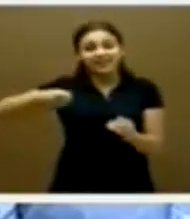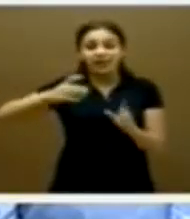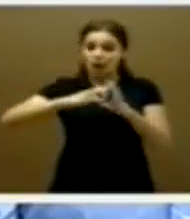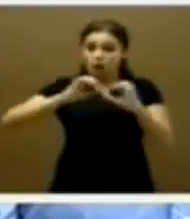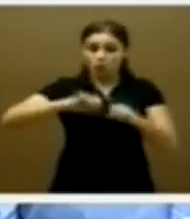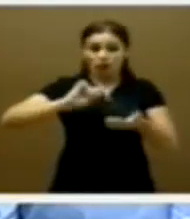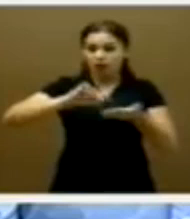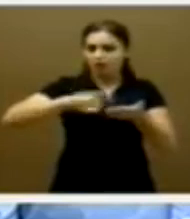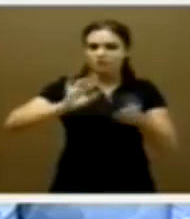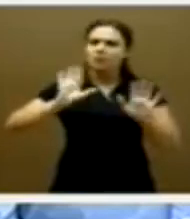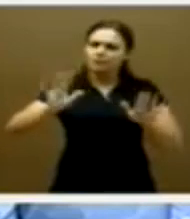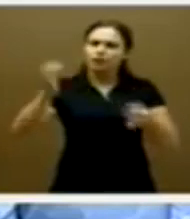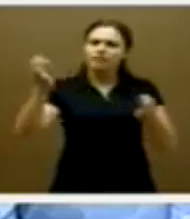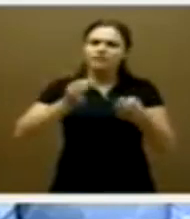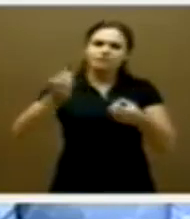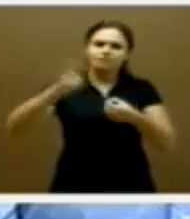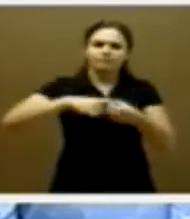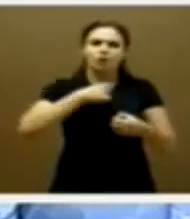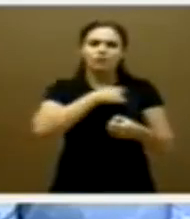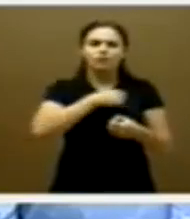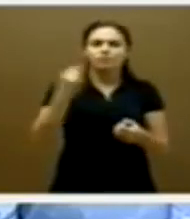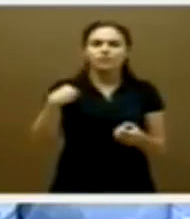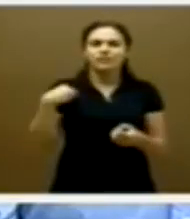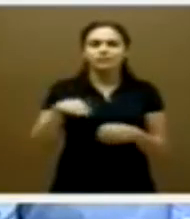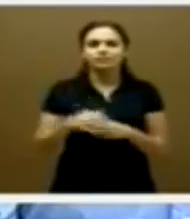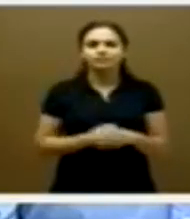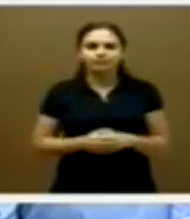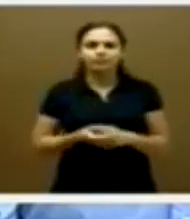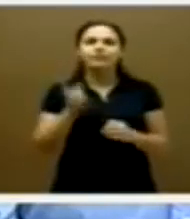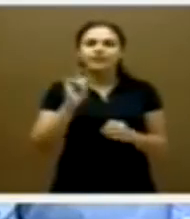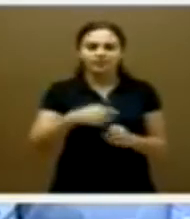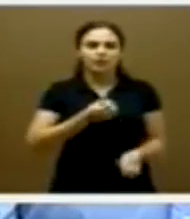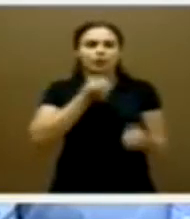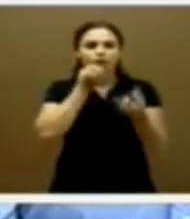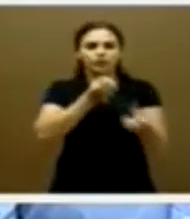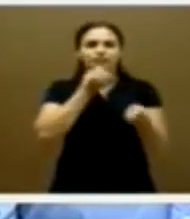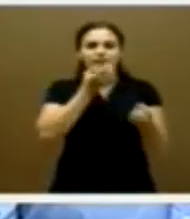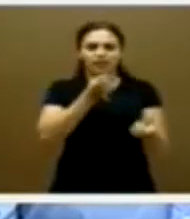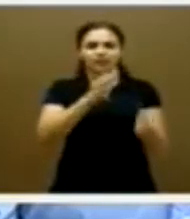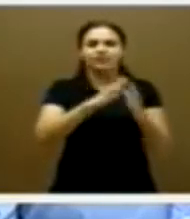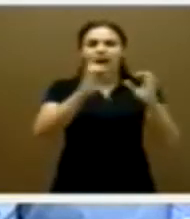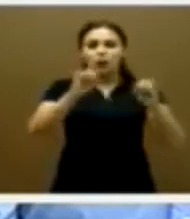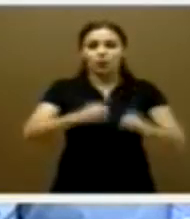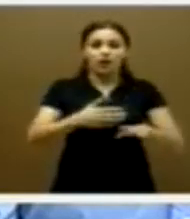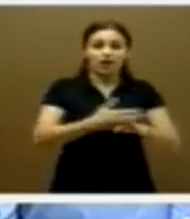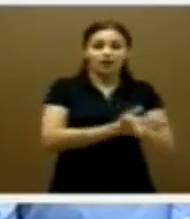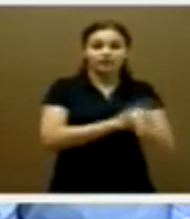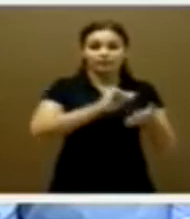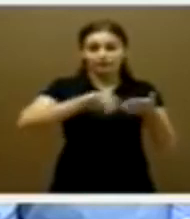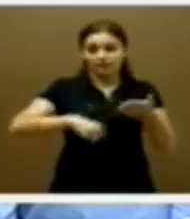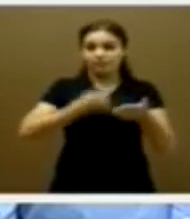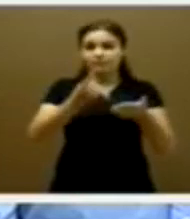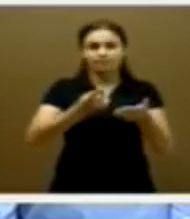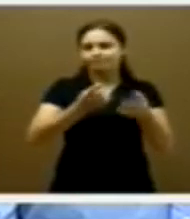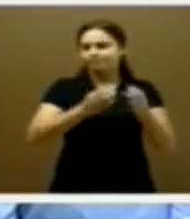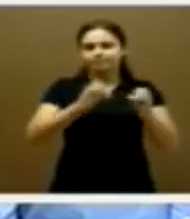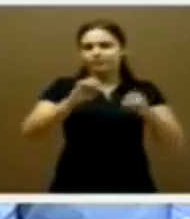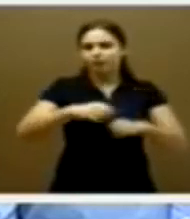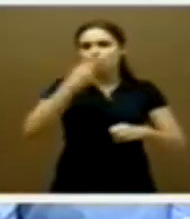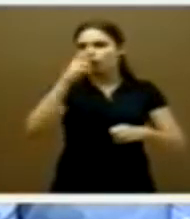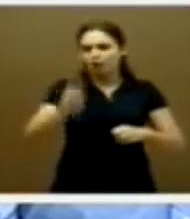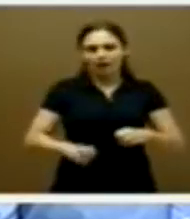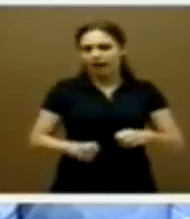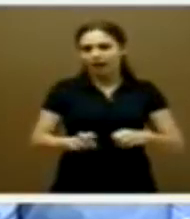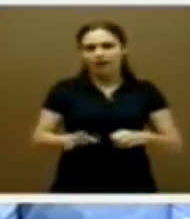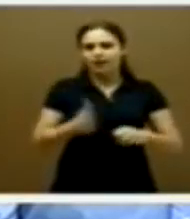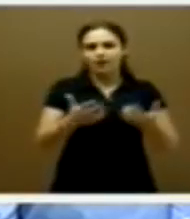que deberían estar en esa comisión. Y también trasladarle que ese preacuerdo que se firmó no tiene el consenso y beneplácito